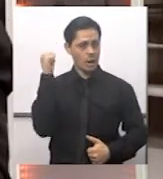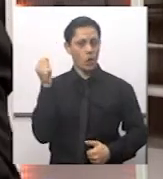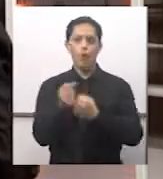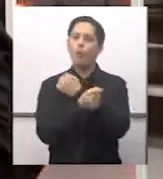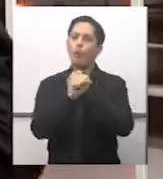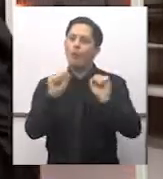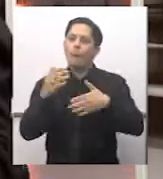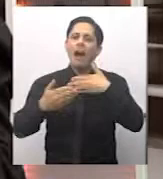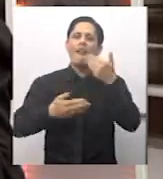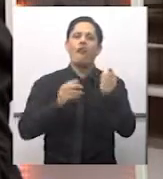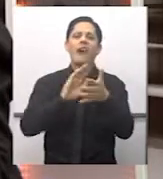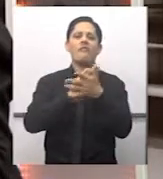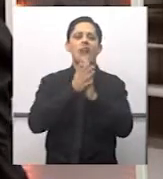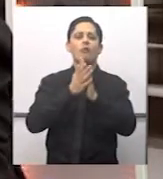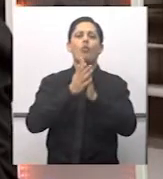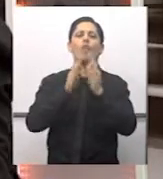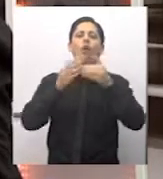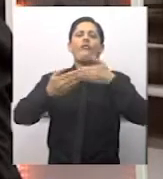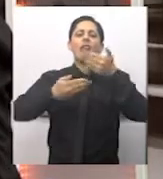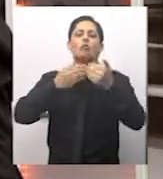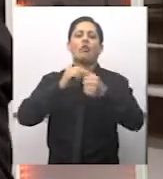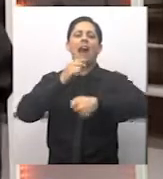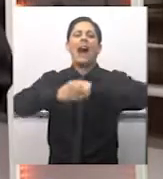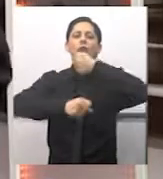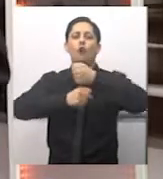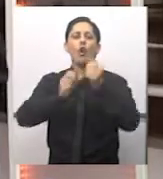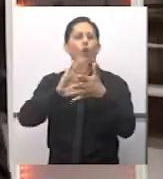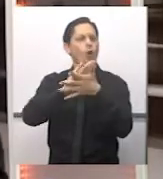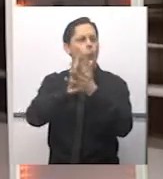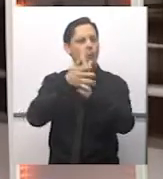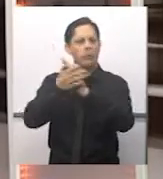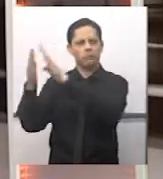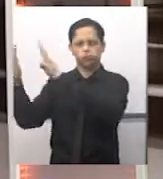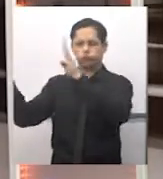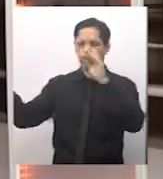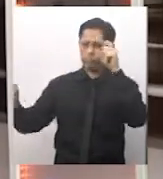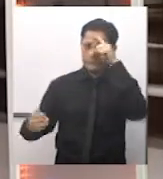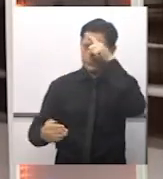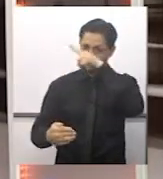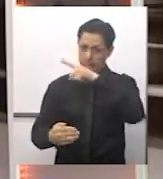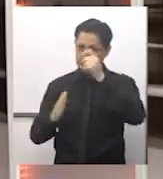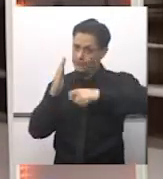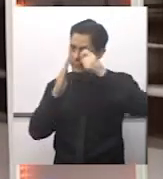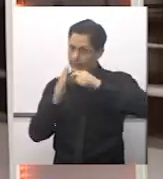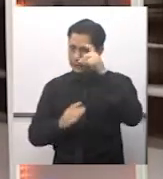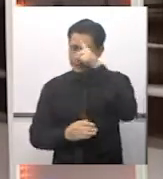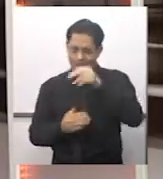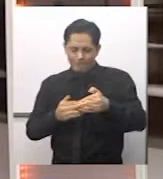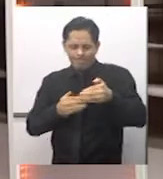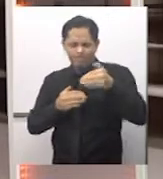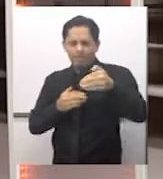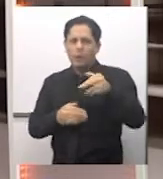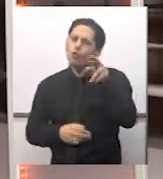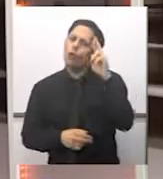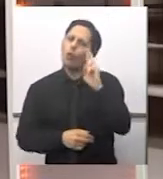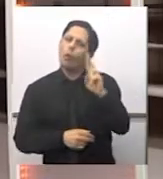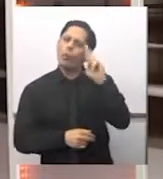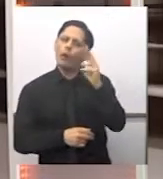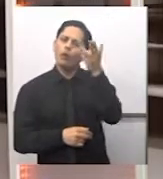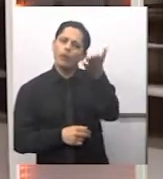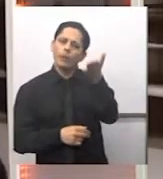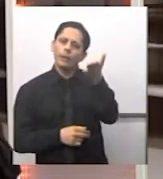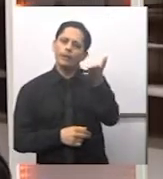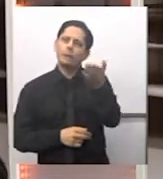no podemos hablar de un año completo, sino que de algunos meses. Correcto. Pero meses bastante complicados, porque iba marchando la cosa. Yo